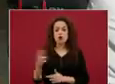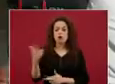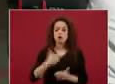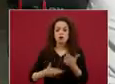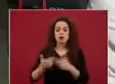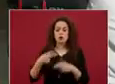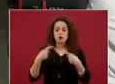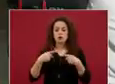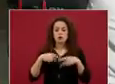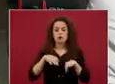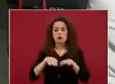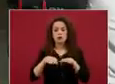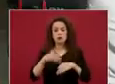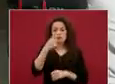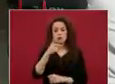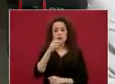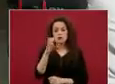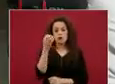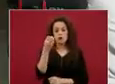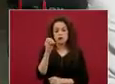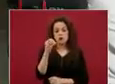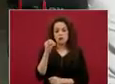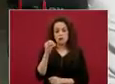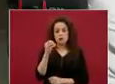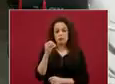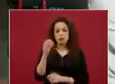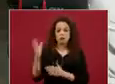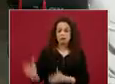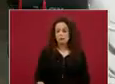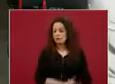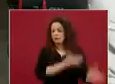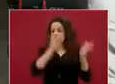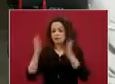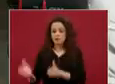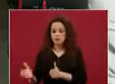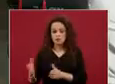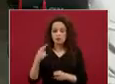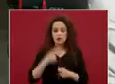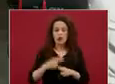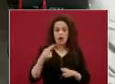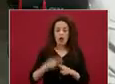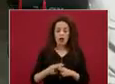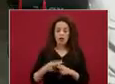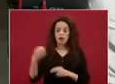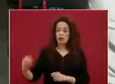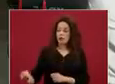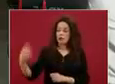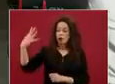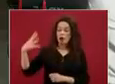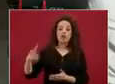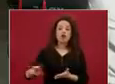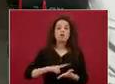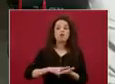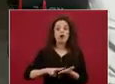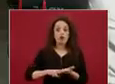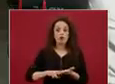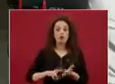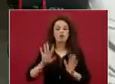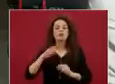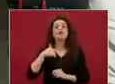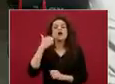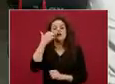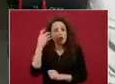trabajadores el 1 de octubre, que más bien se pospone hasta que no estemos en semáforo verde. Yo le quisiera